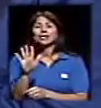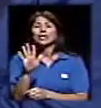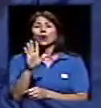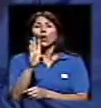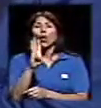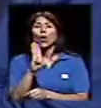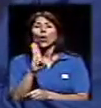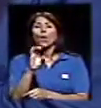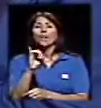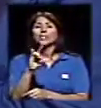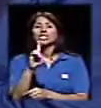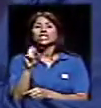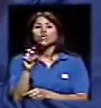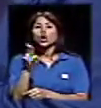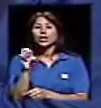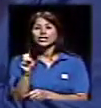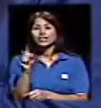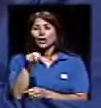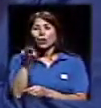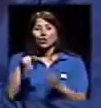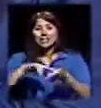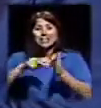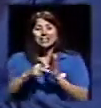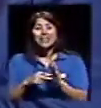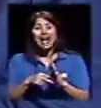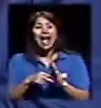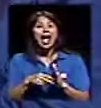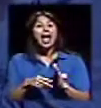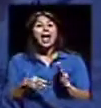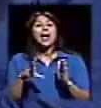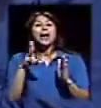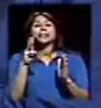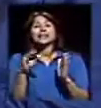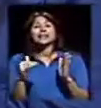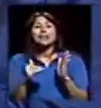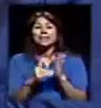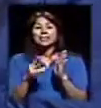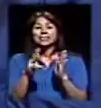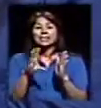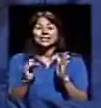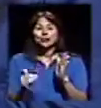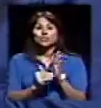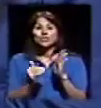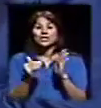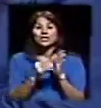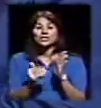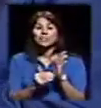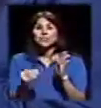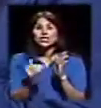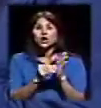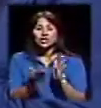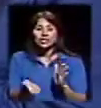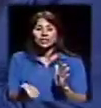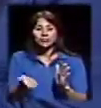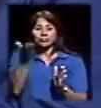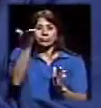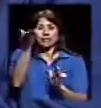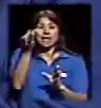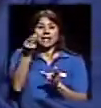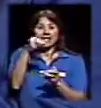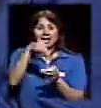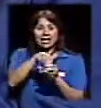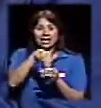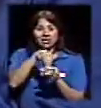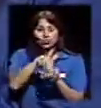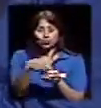de colones, es decir, más de 6.600 millones de millones en ingresos, ¿verdad? Uh-huh. Pero de esos